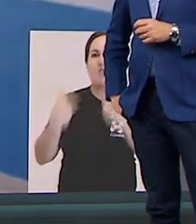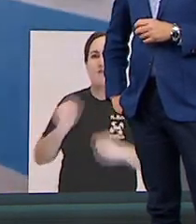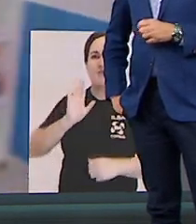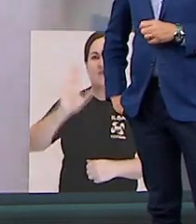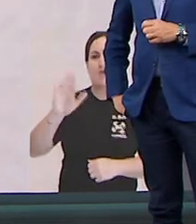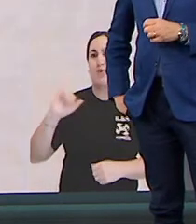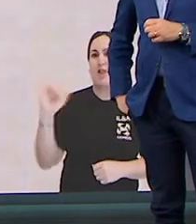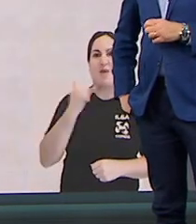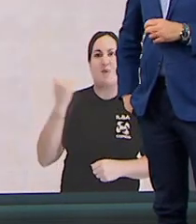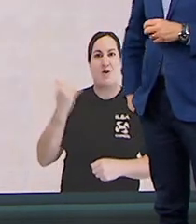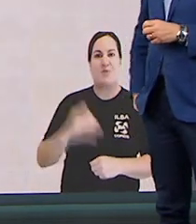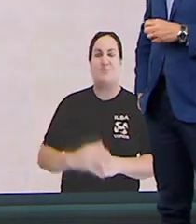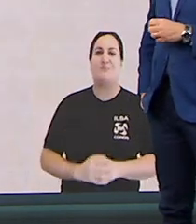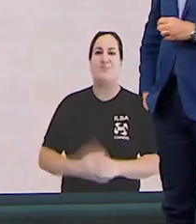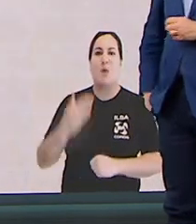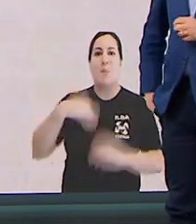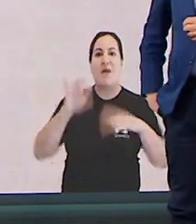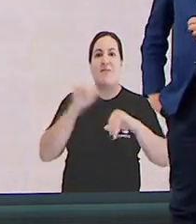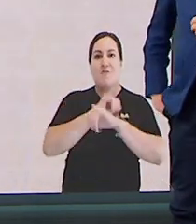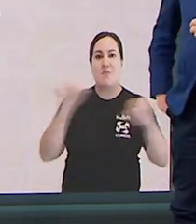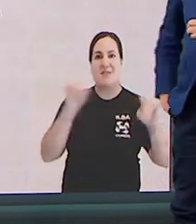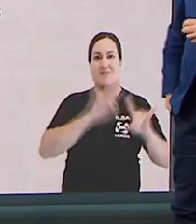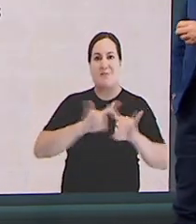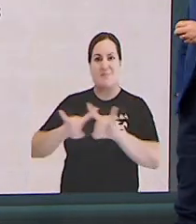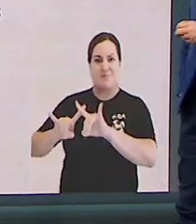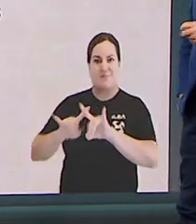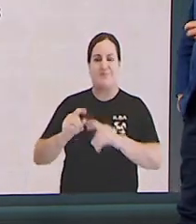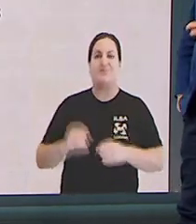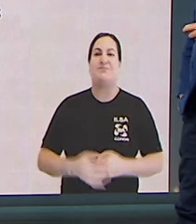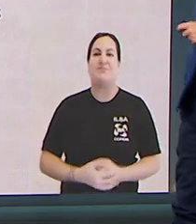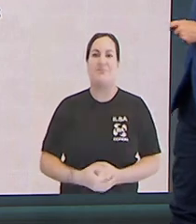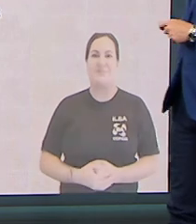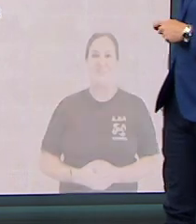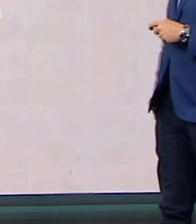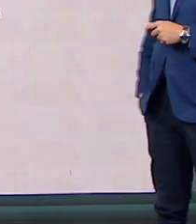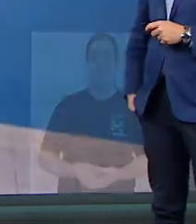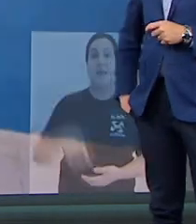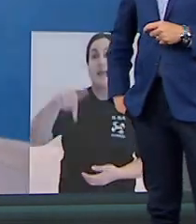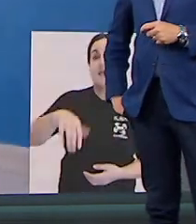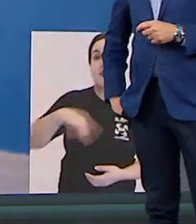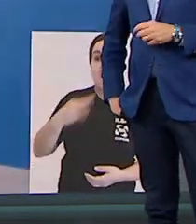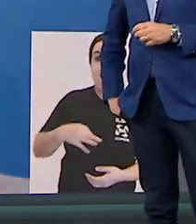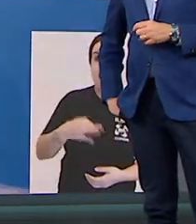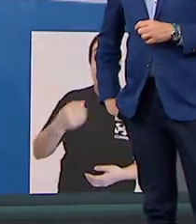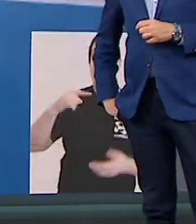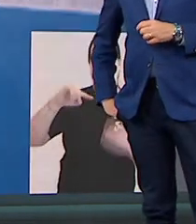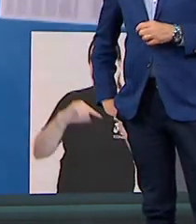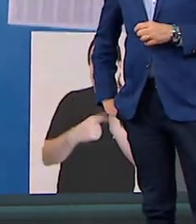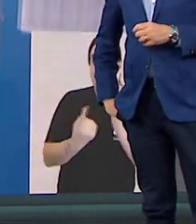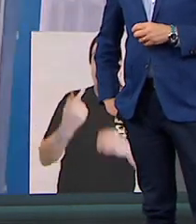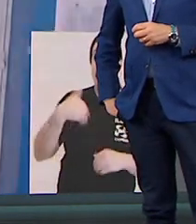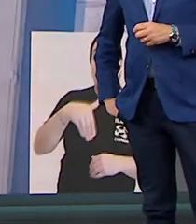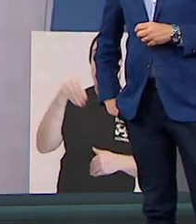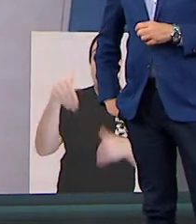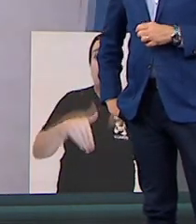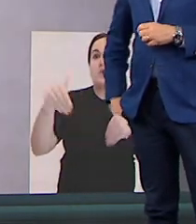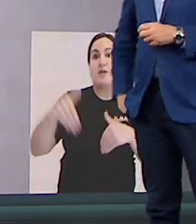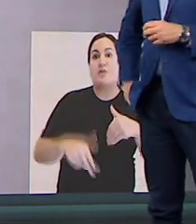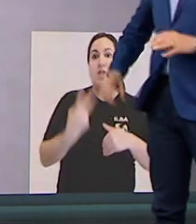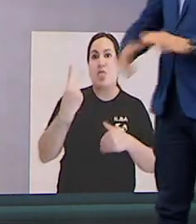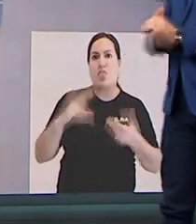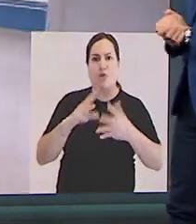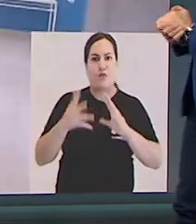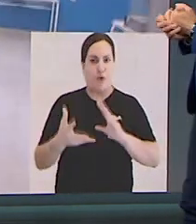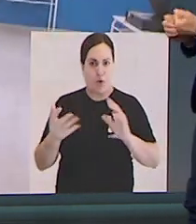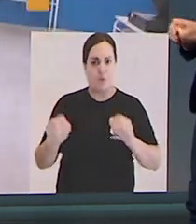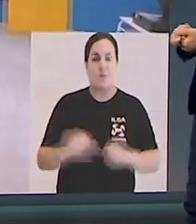digas no no yo ya sé cómo funciona ya hice el simulacro para ver de qué manera lo podía Así que también de esa manera se va a